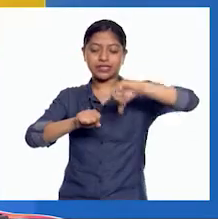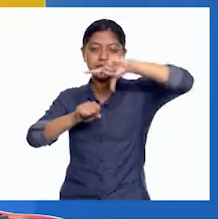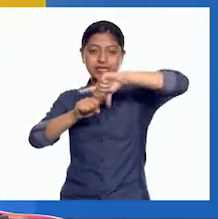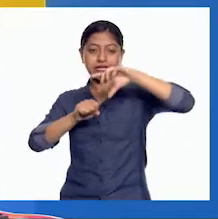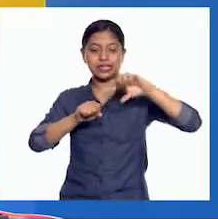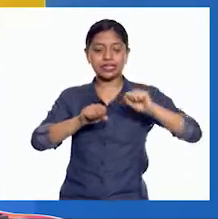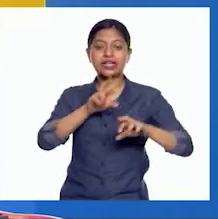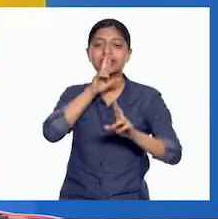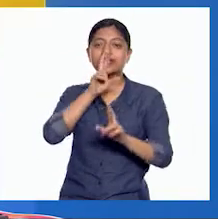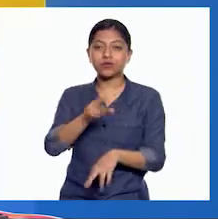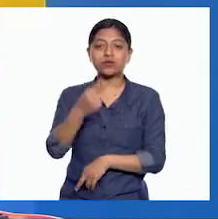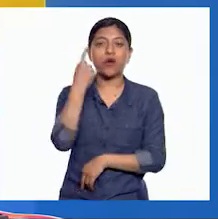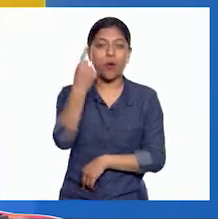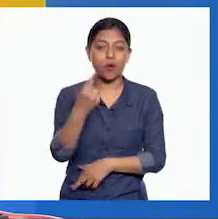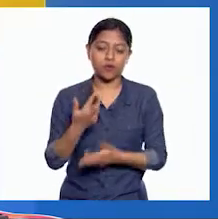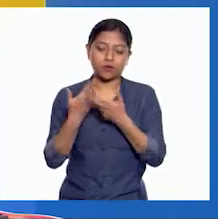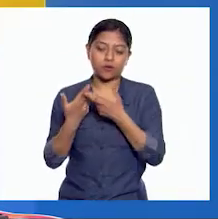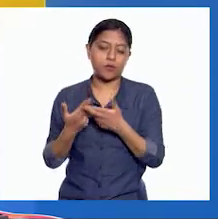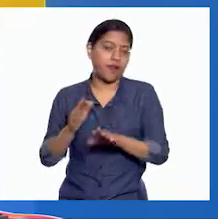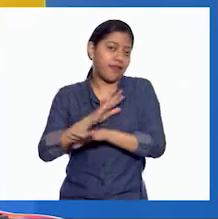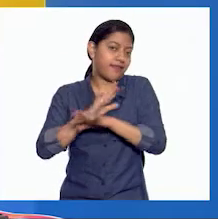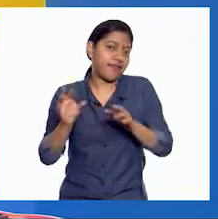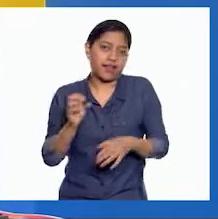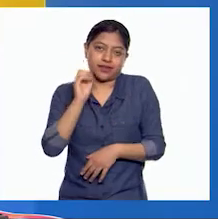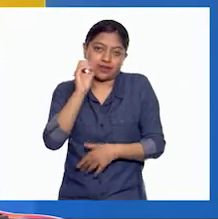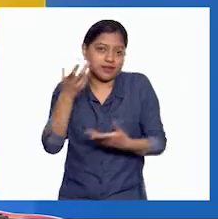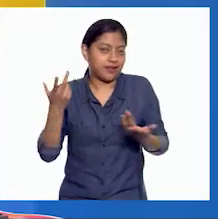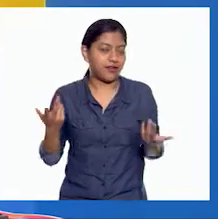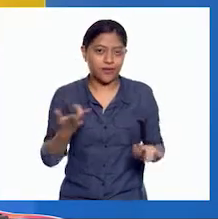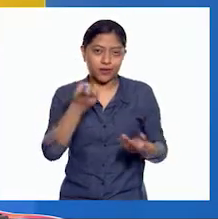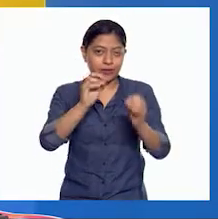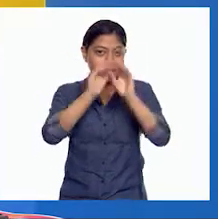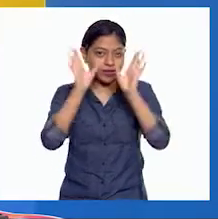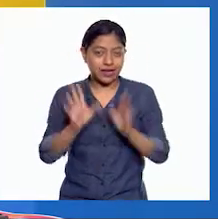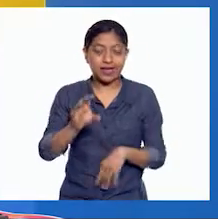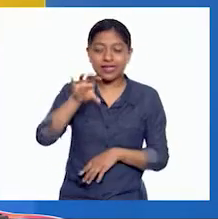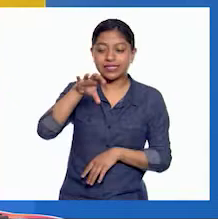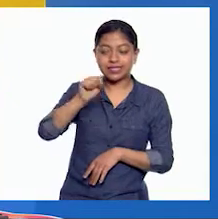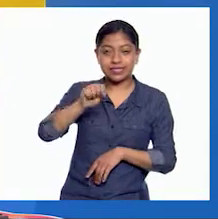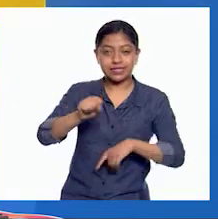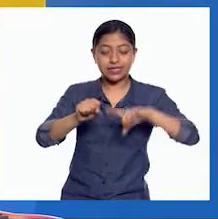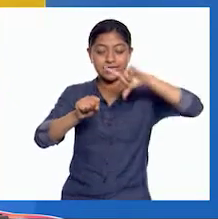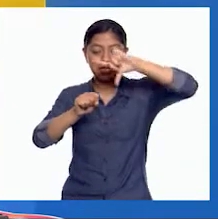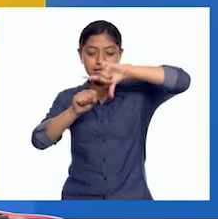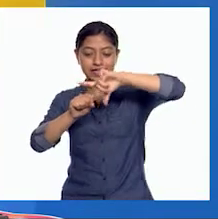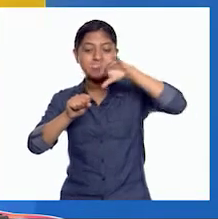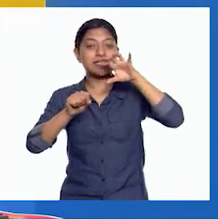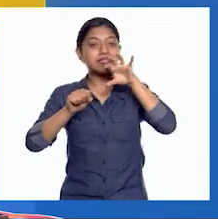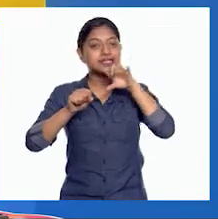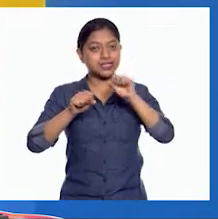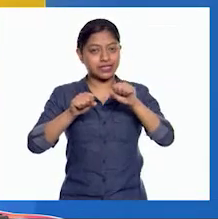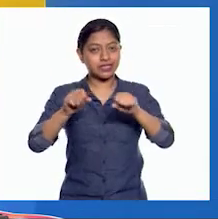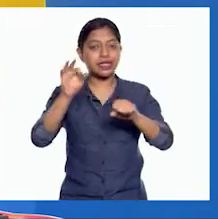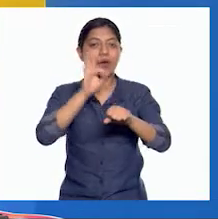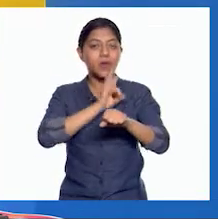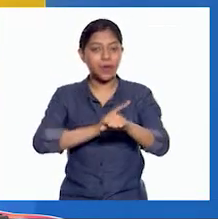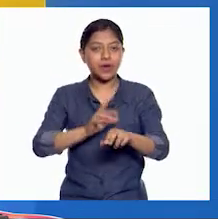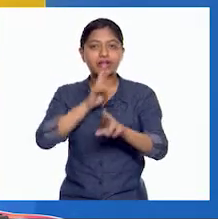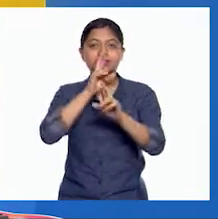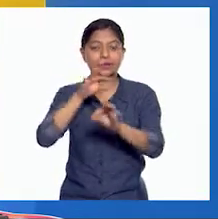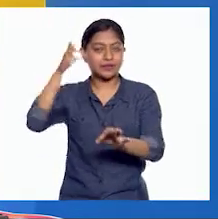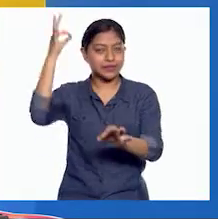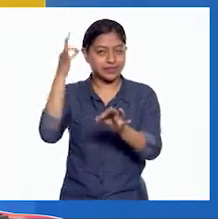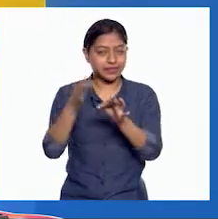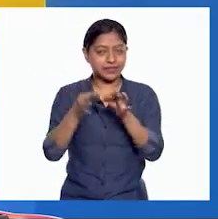1. Y el residuo, por supuesto, es 0. Por lo tanto, 60 es divisor de él mismo. Y también recuerdo